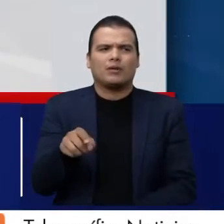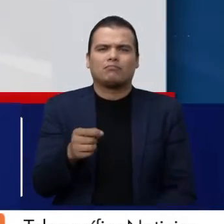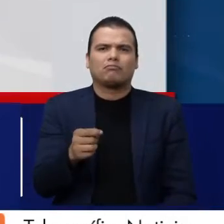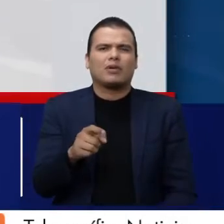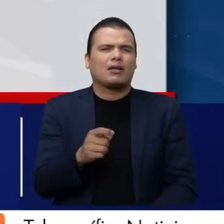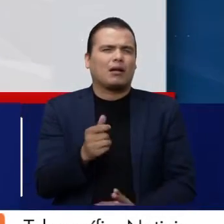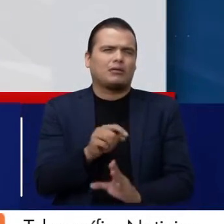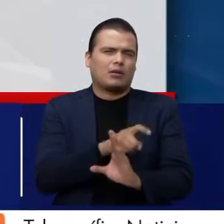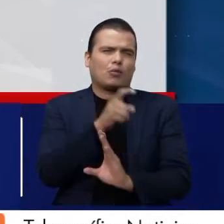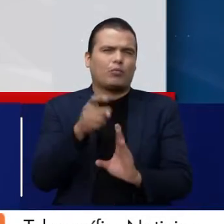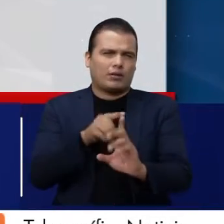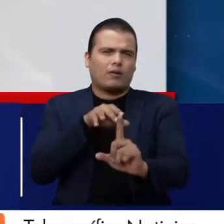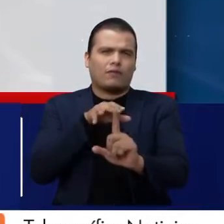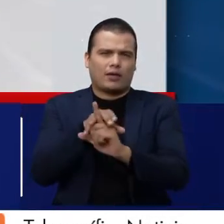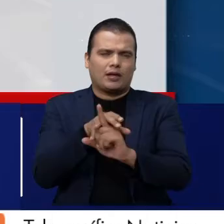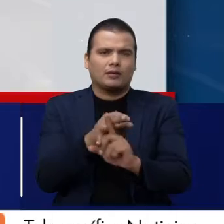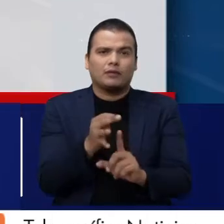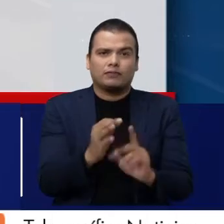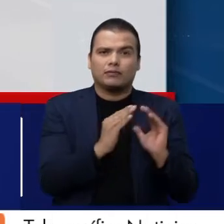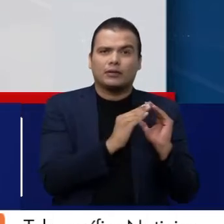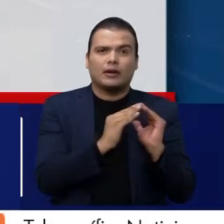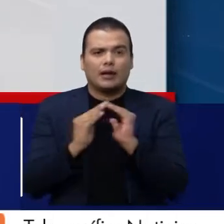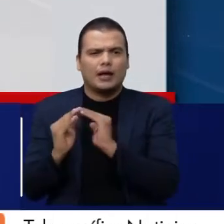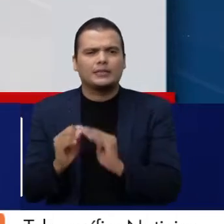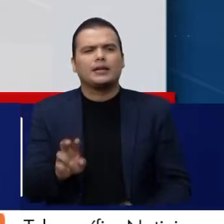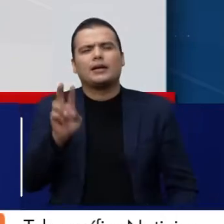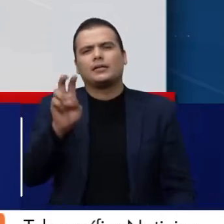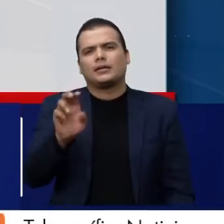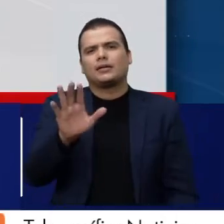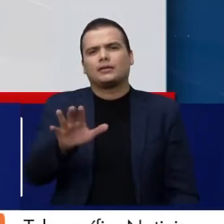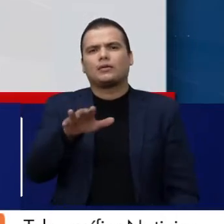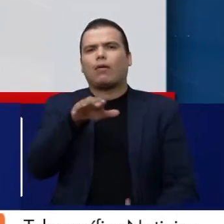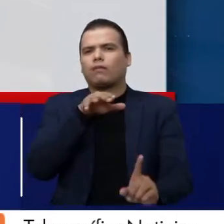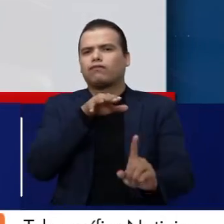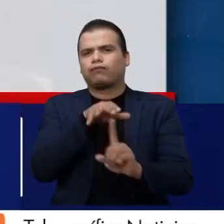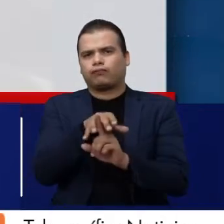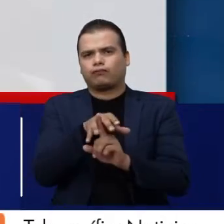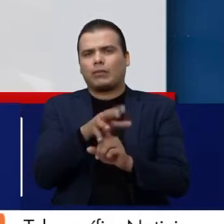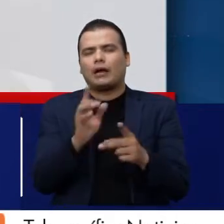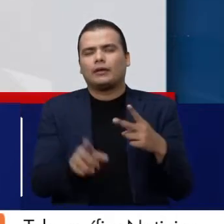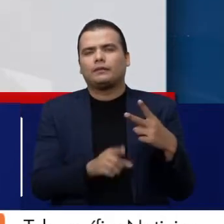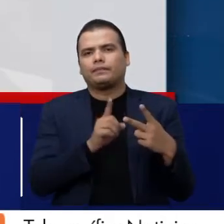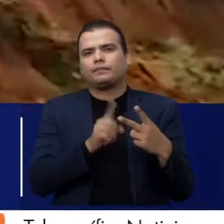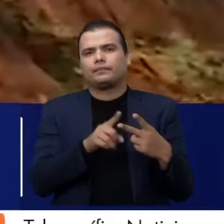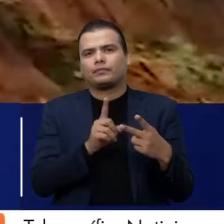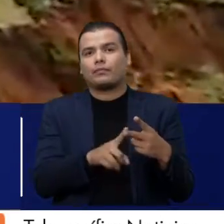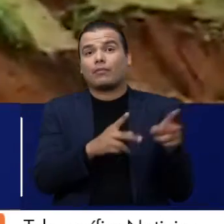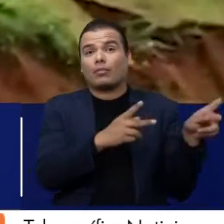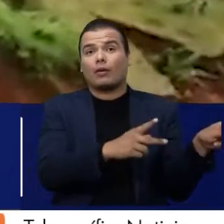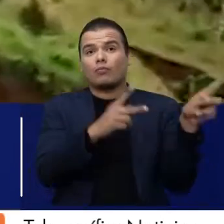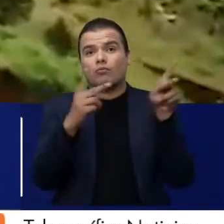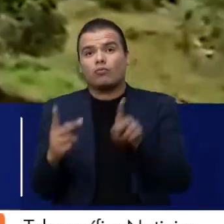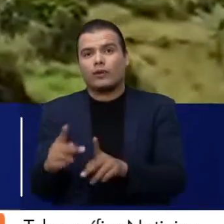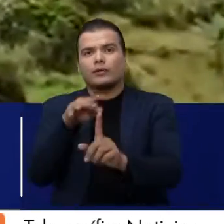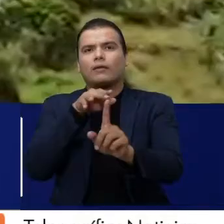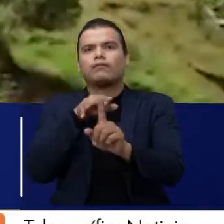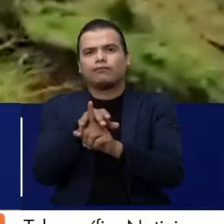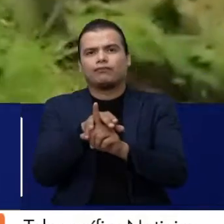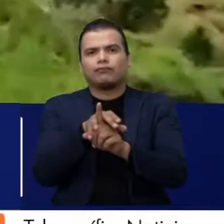Tenemos 75 viviendas afectadas, tenemos 3 puentes